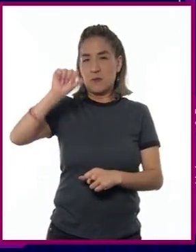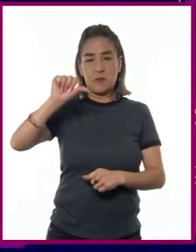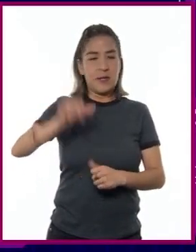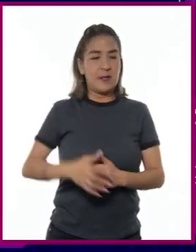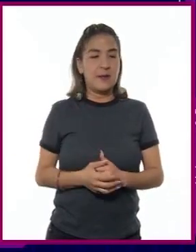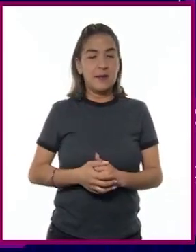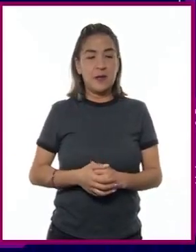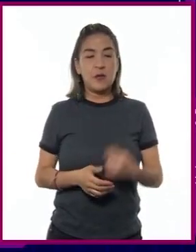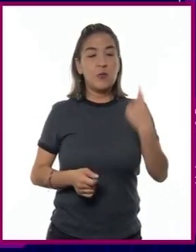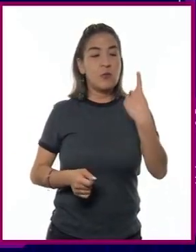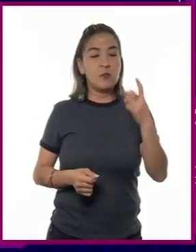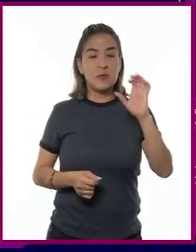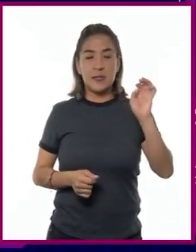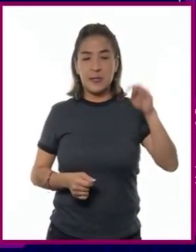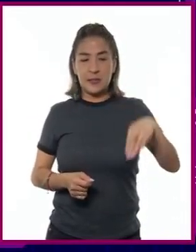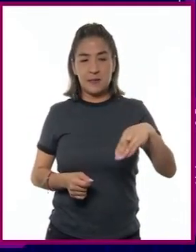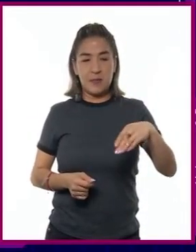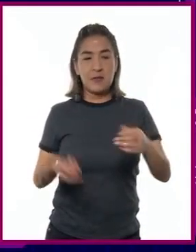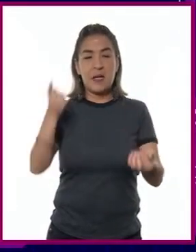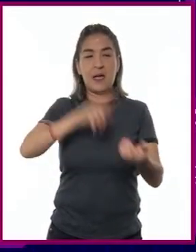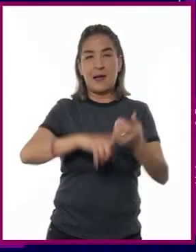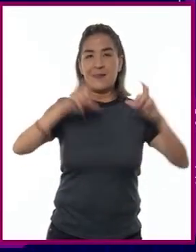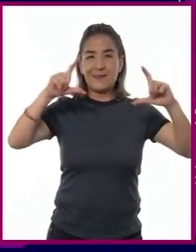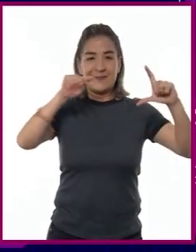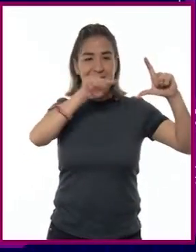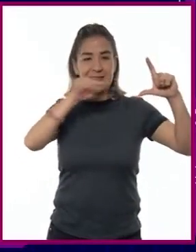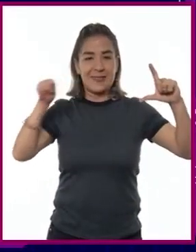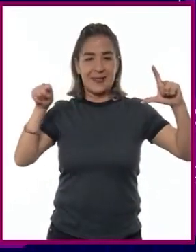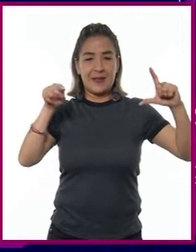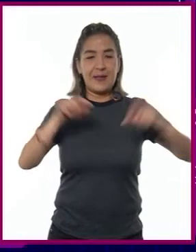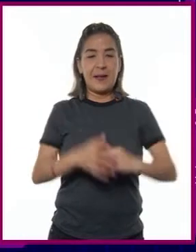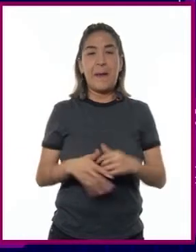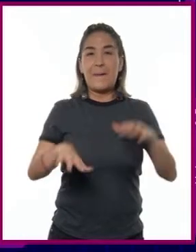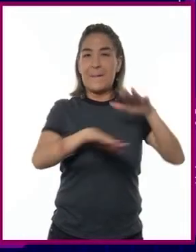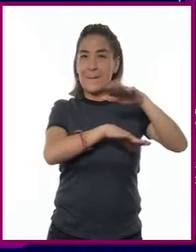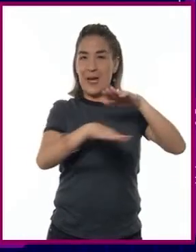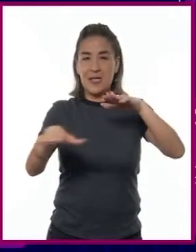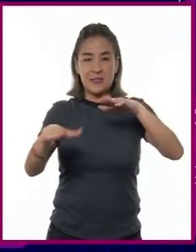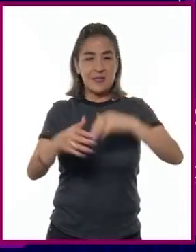1 centímetro de radio en la base circular y